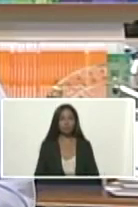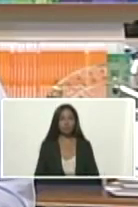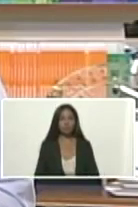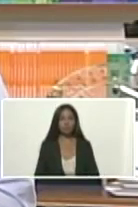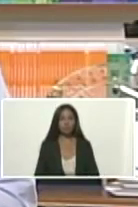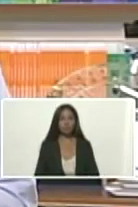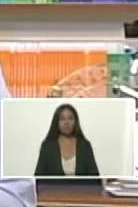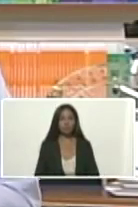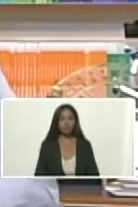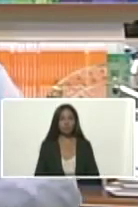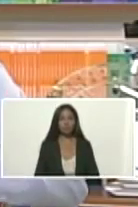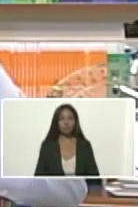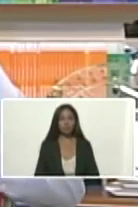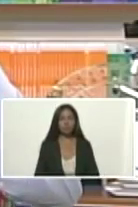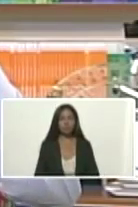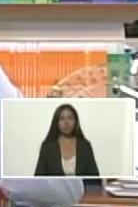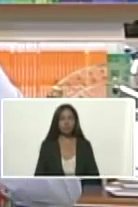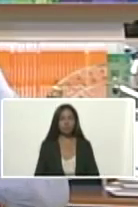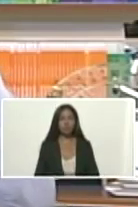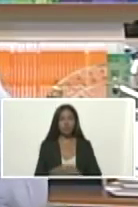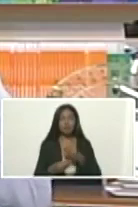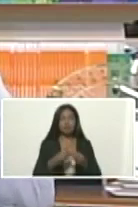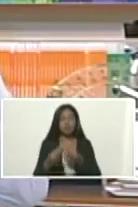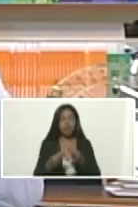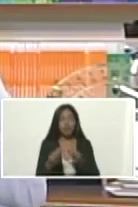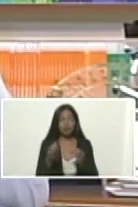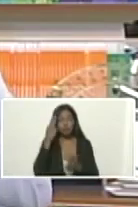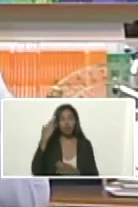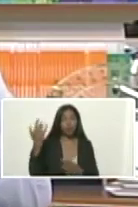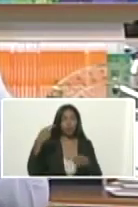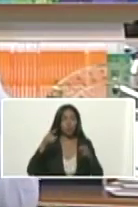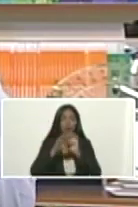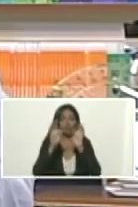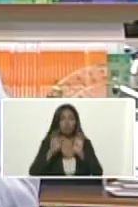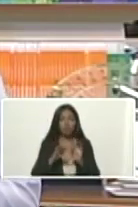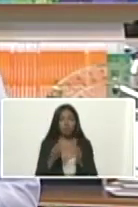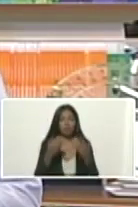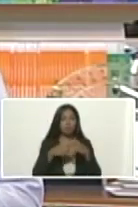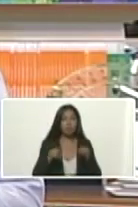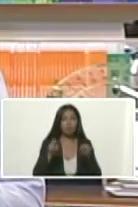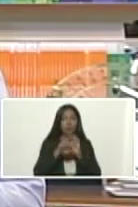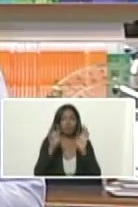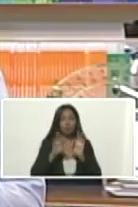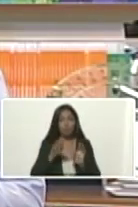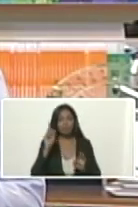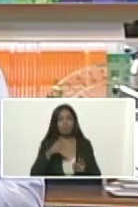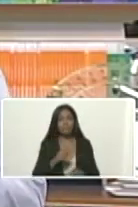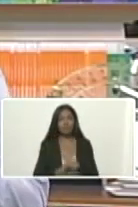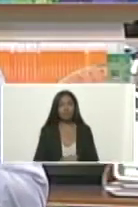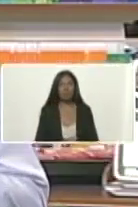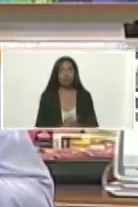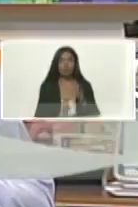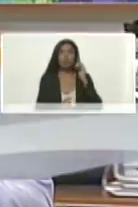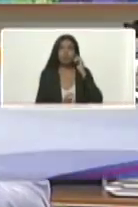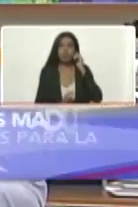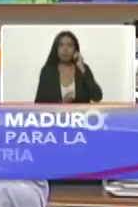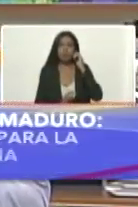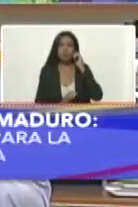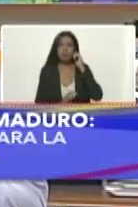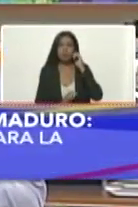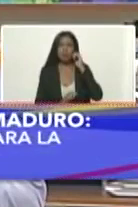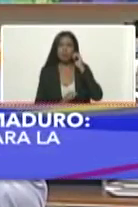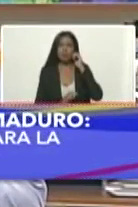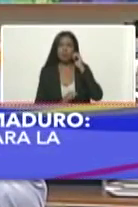Y es capaz de realizar sus sueños y sus esperanzas a través de la educación. La esperanza,